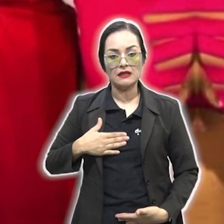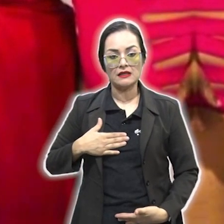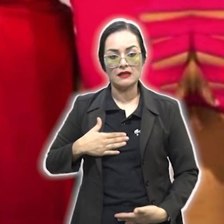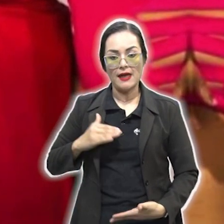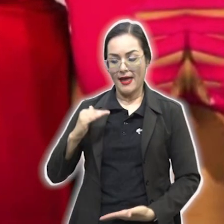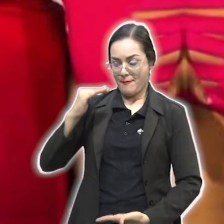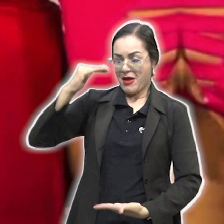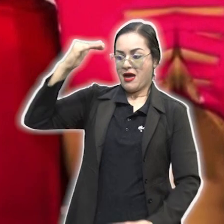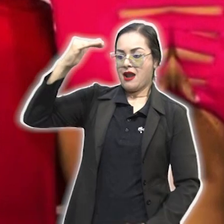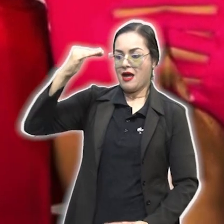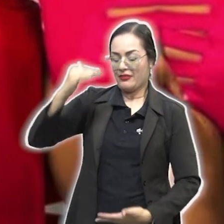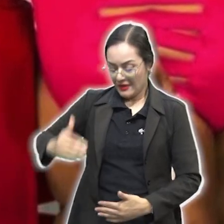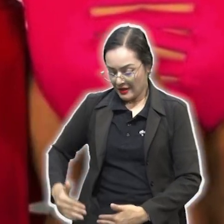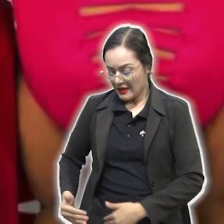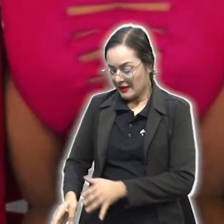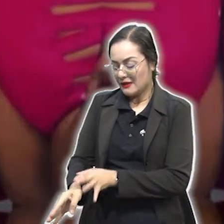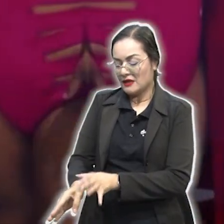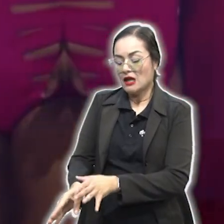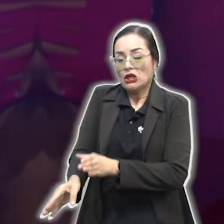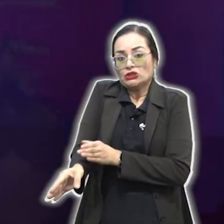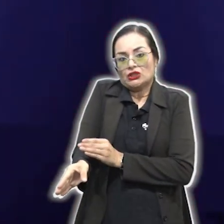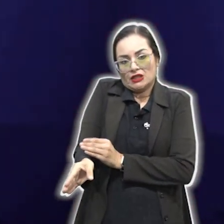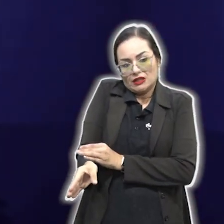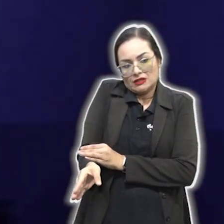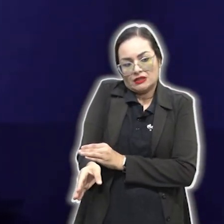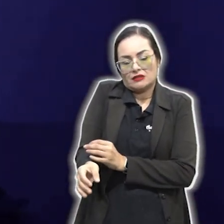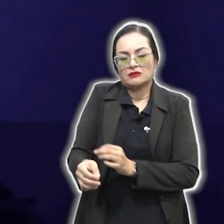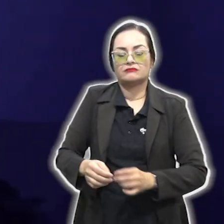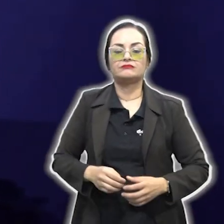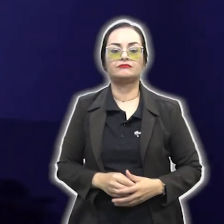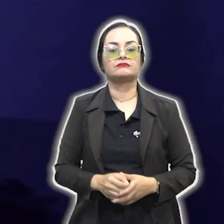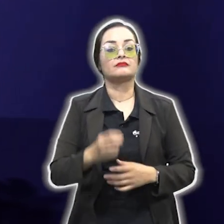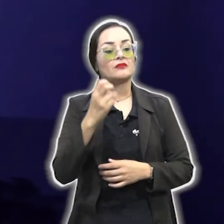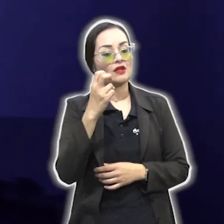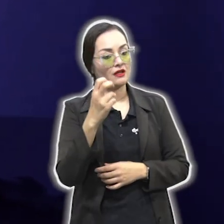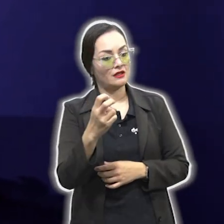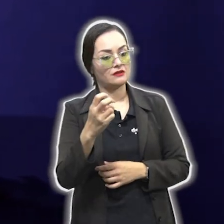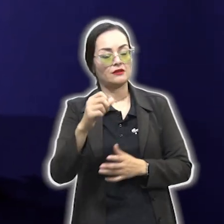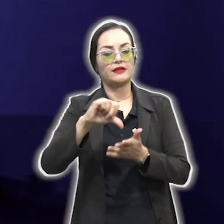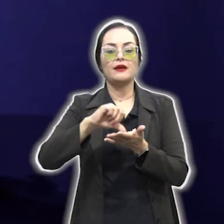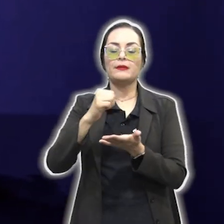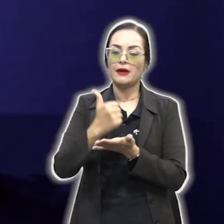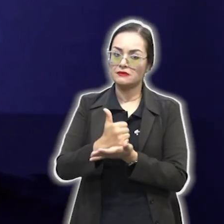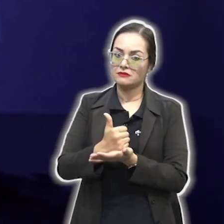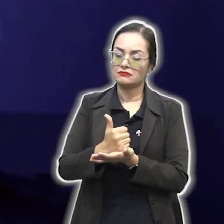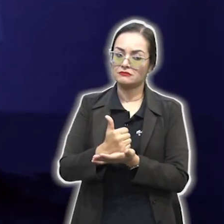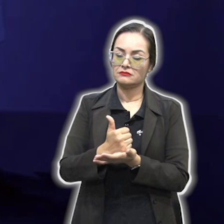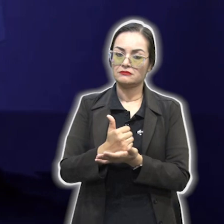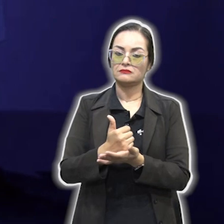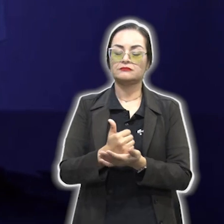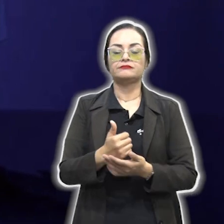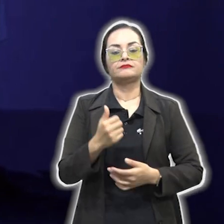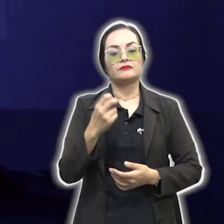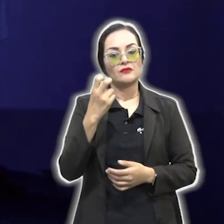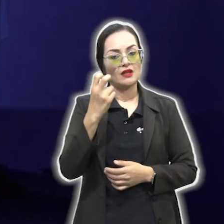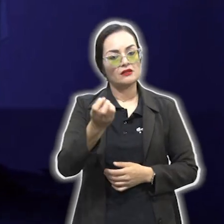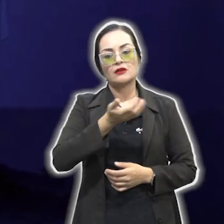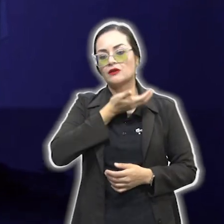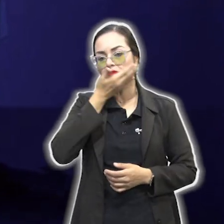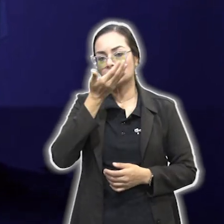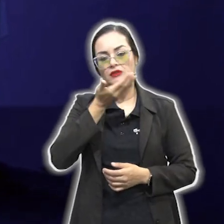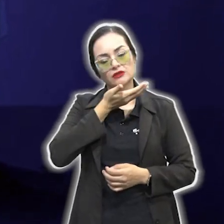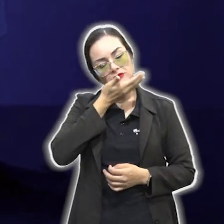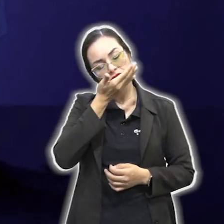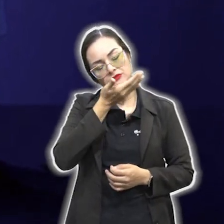tiene diferente longitud a las extremidades. La acondroplasia es la causa más común de talla baja